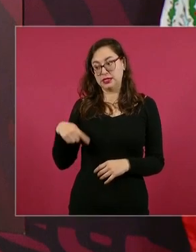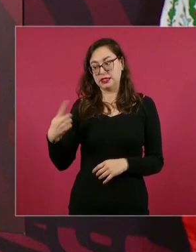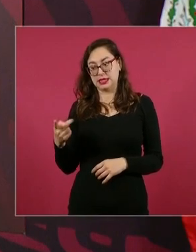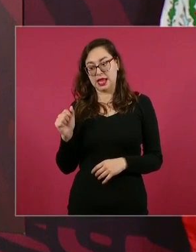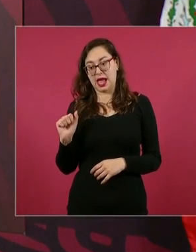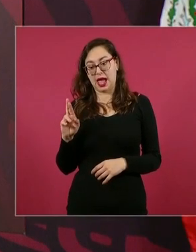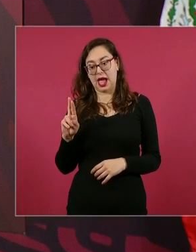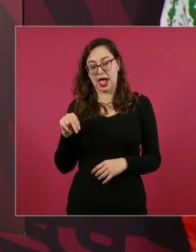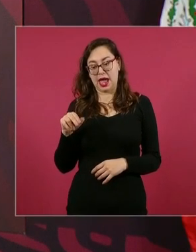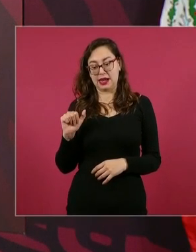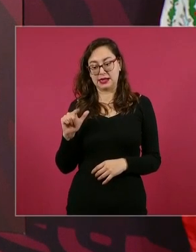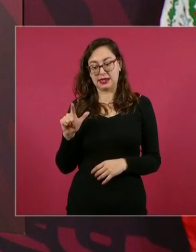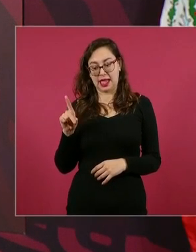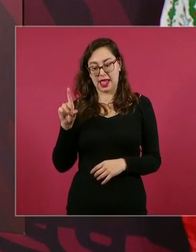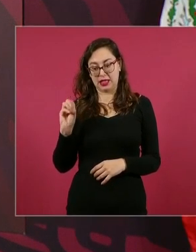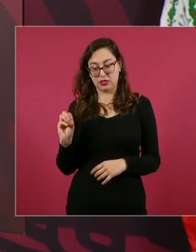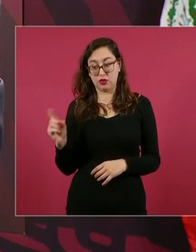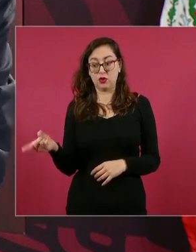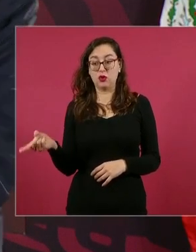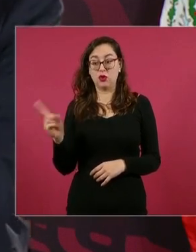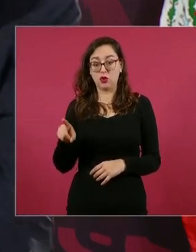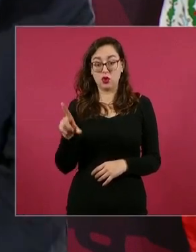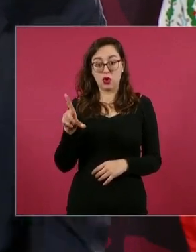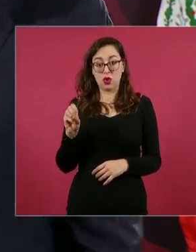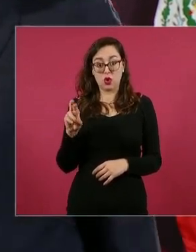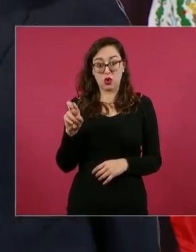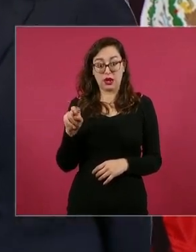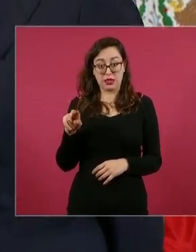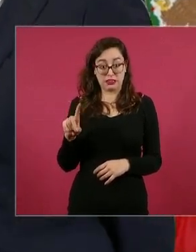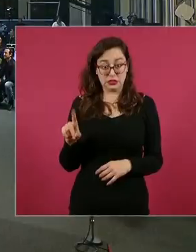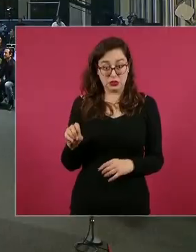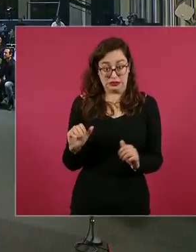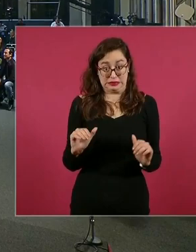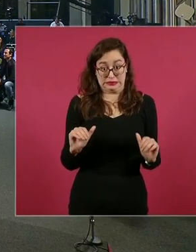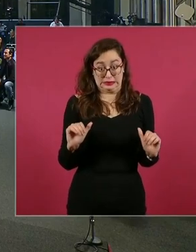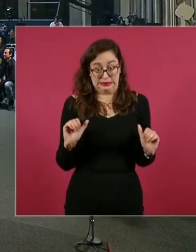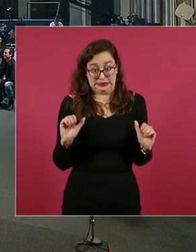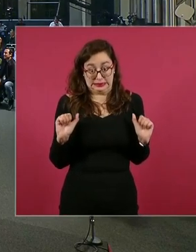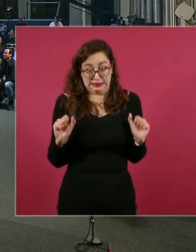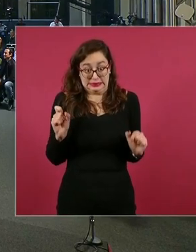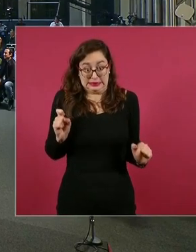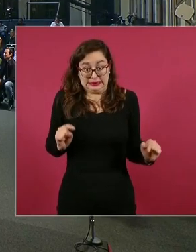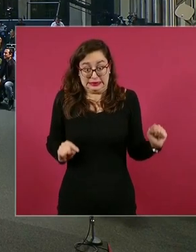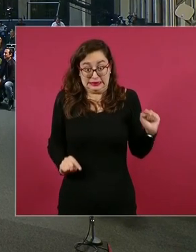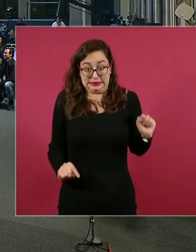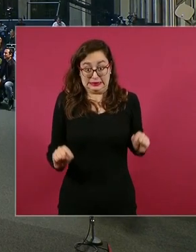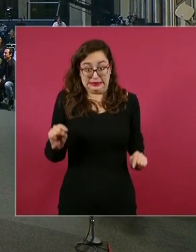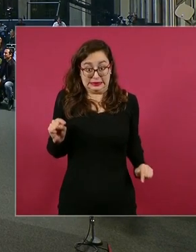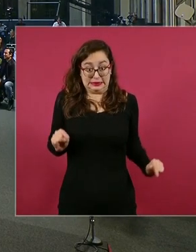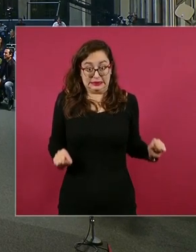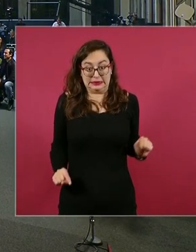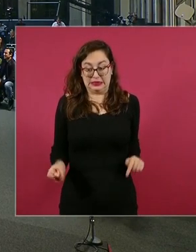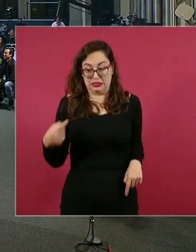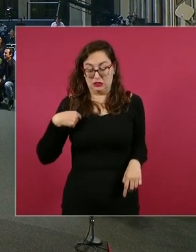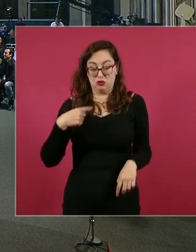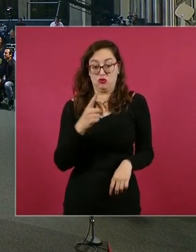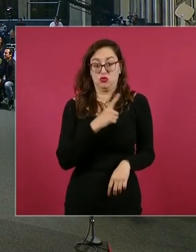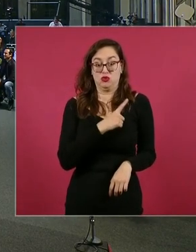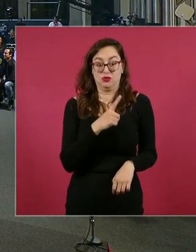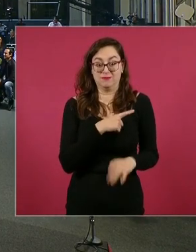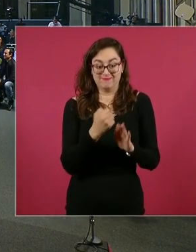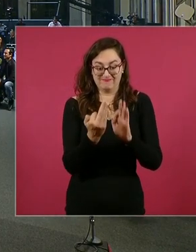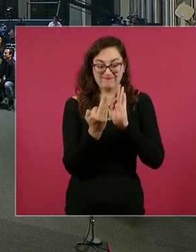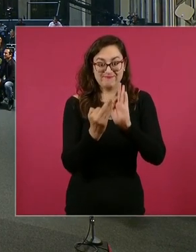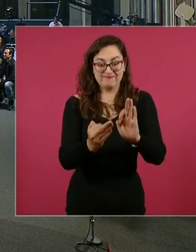y este Lorenzo se hicieron a un ladito ahí me dejaron Porque además yo era